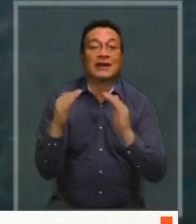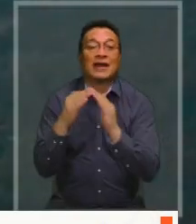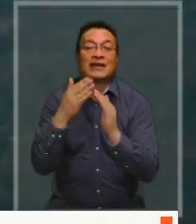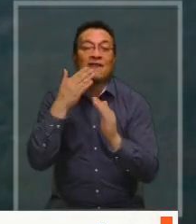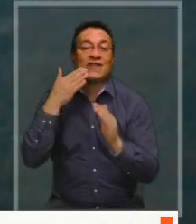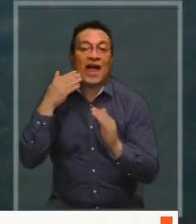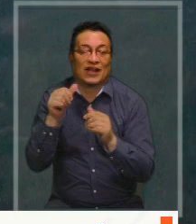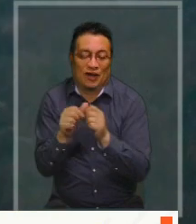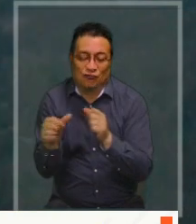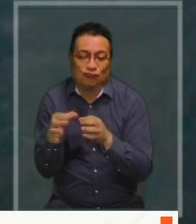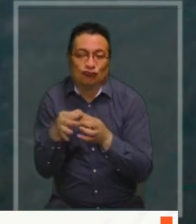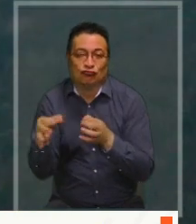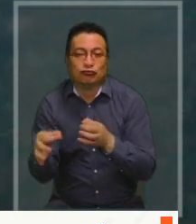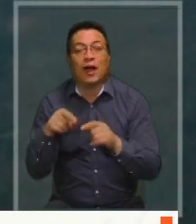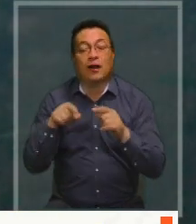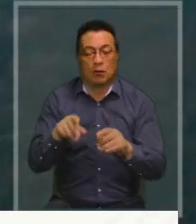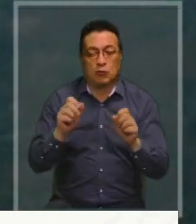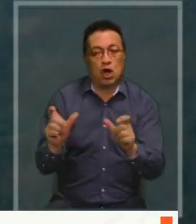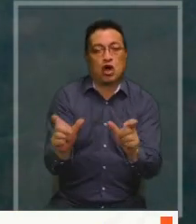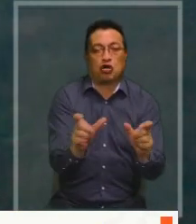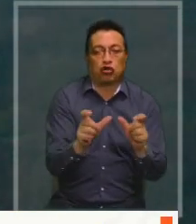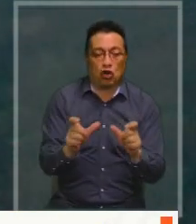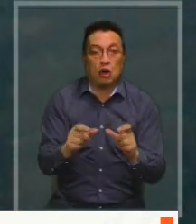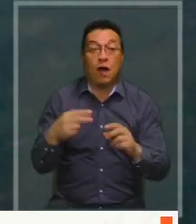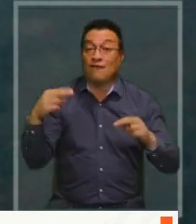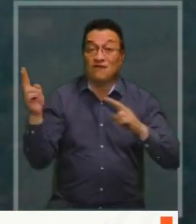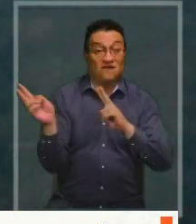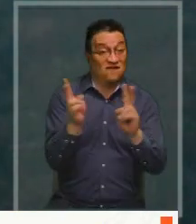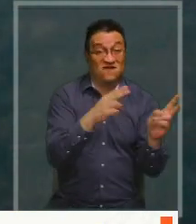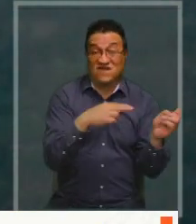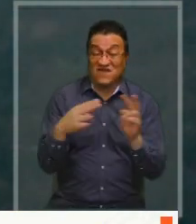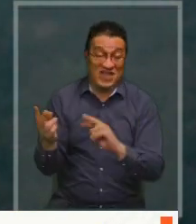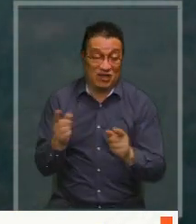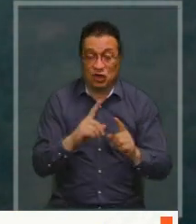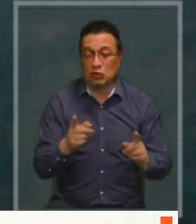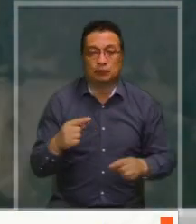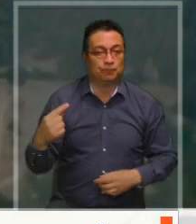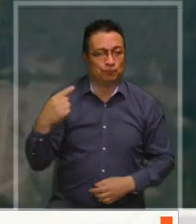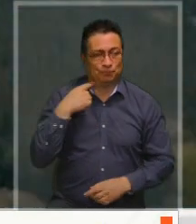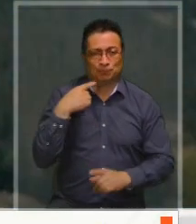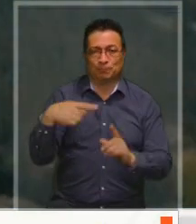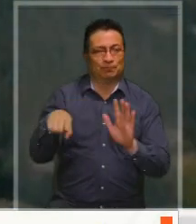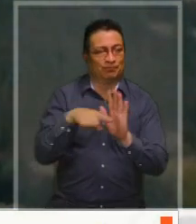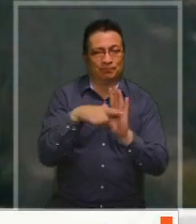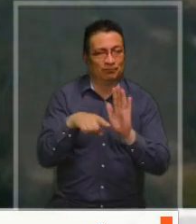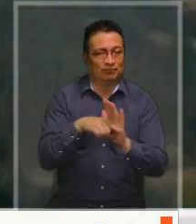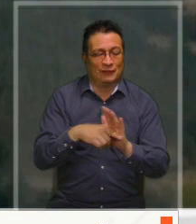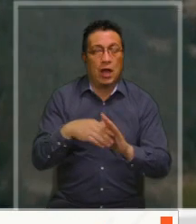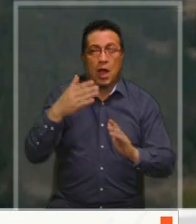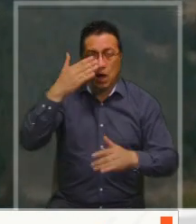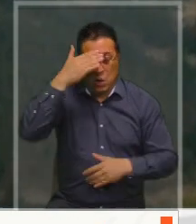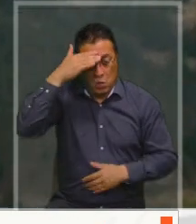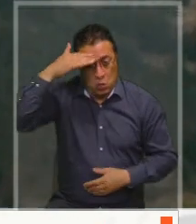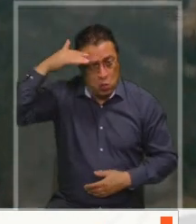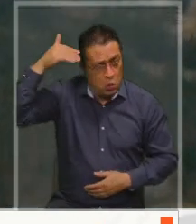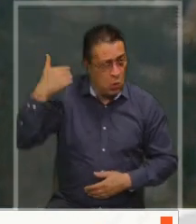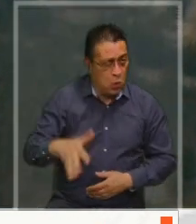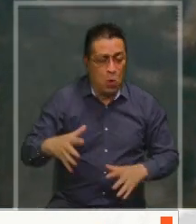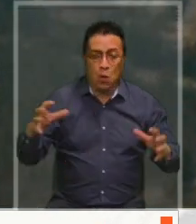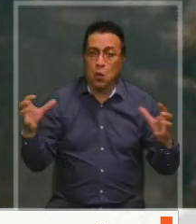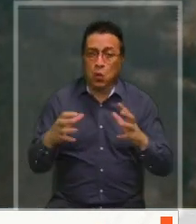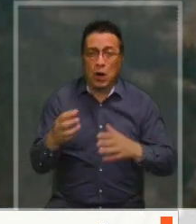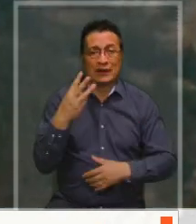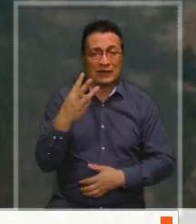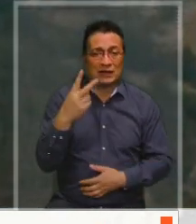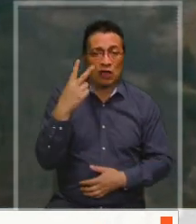para poder controlar la situación pero el viento no ayuda para nada no es favorable y tampoco las altas temperaturas que hemos sentido sobre los